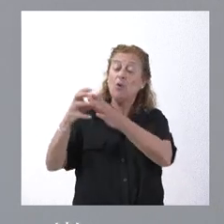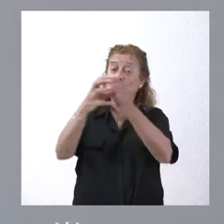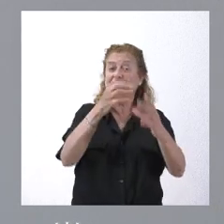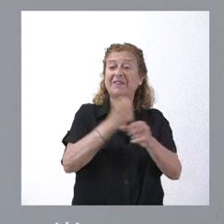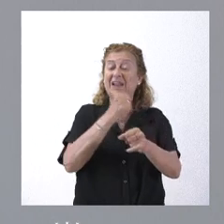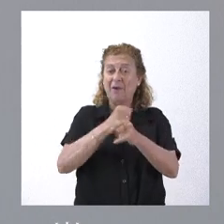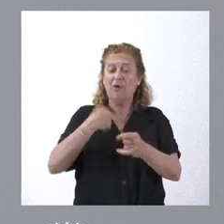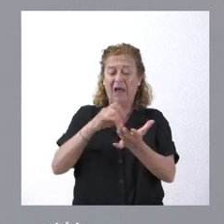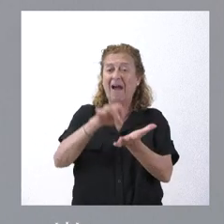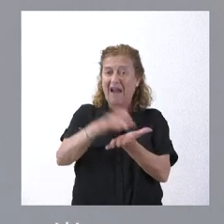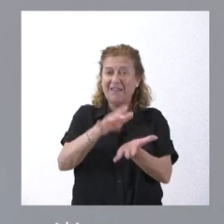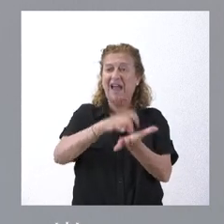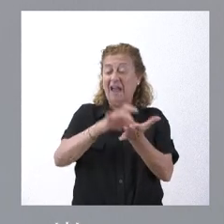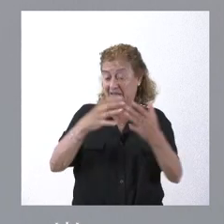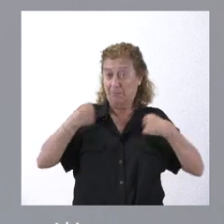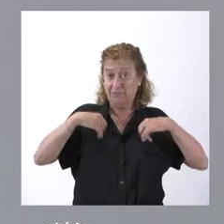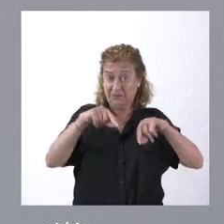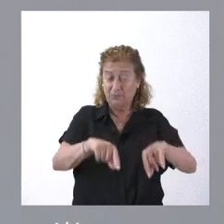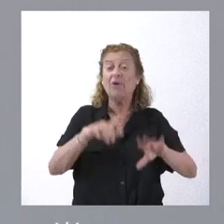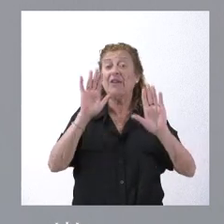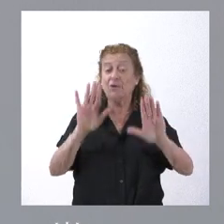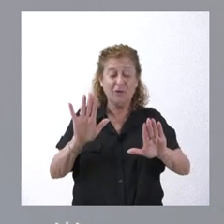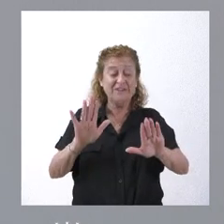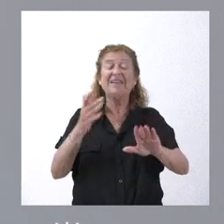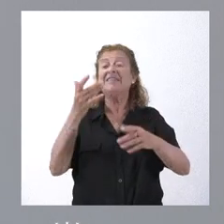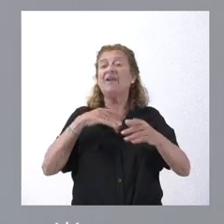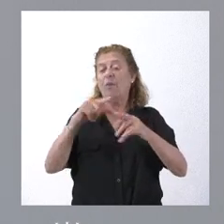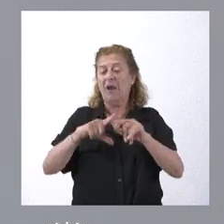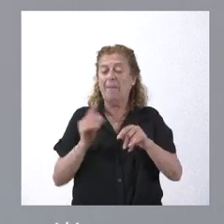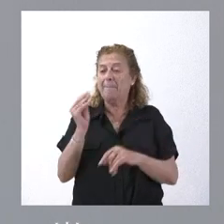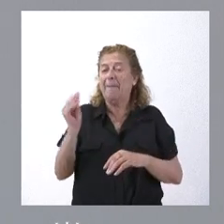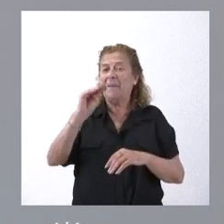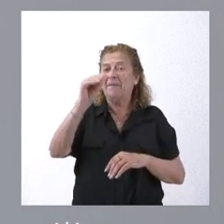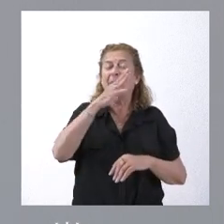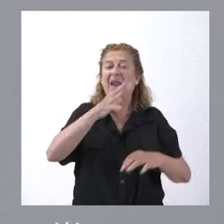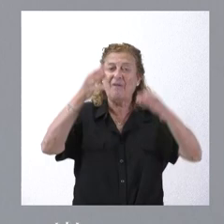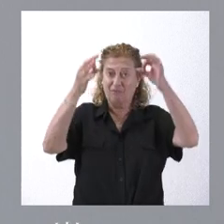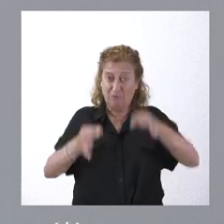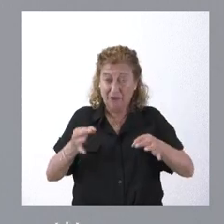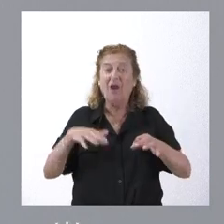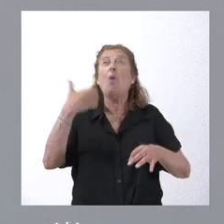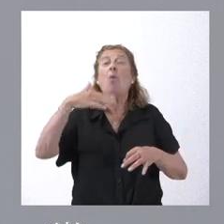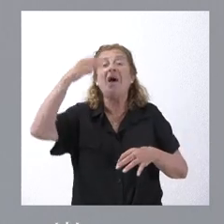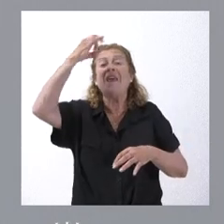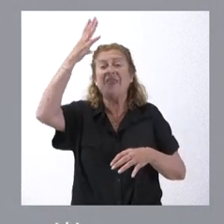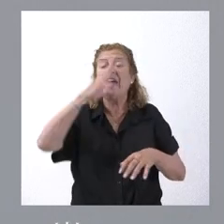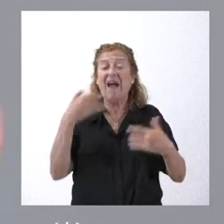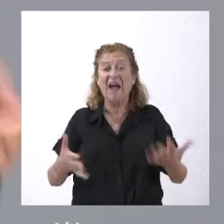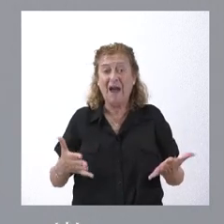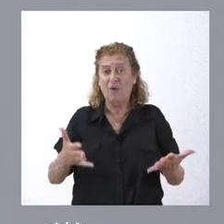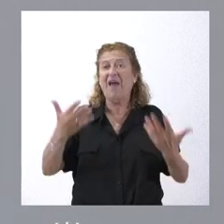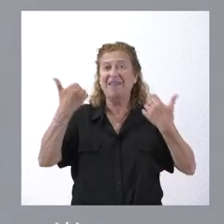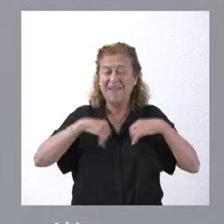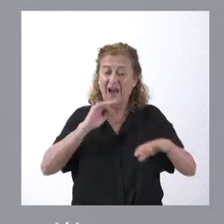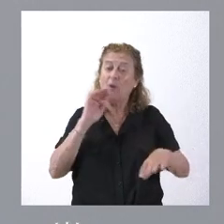levantado actas de los mismos y, por tanto, que se iban acumulando para su formalización. ¿Cuál es la idea que tenemos en este momento, una vez que se ha